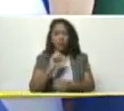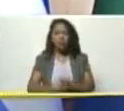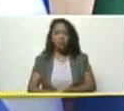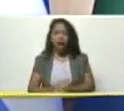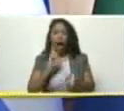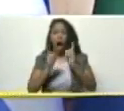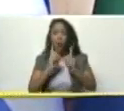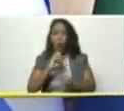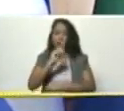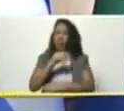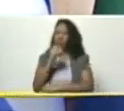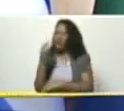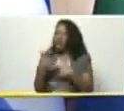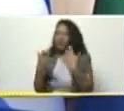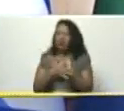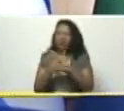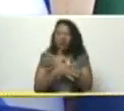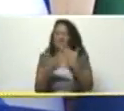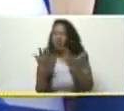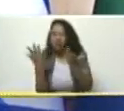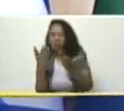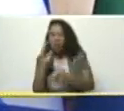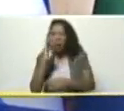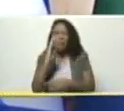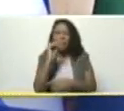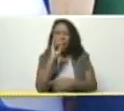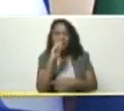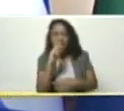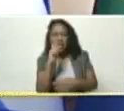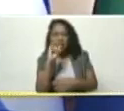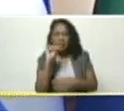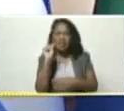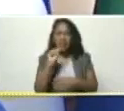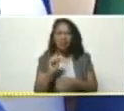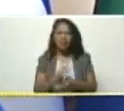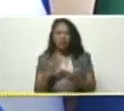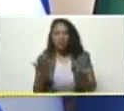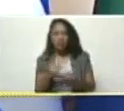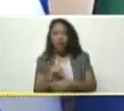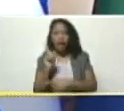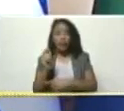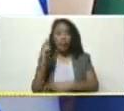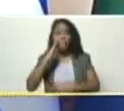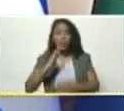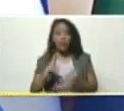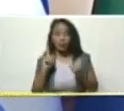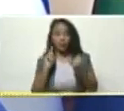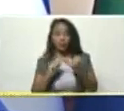Algunos se preguntarán qué son los BRICS. Los BRICS son Brasil,